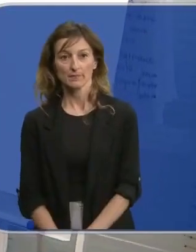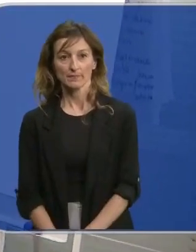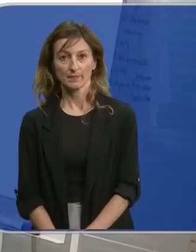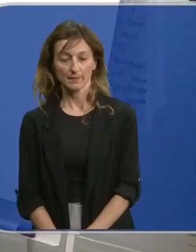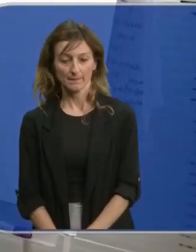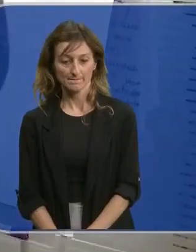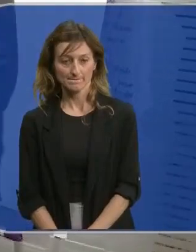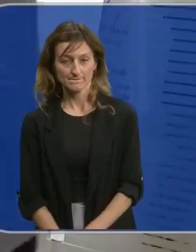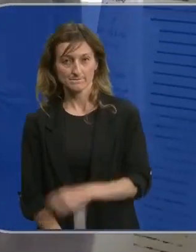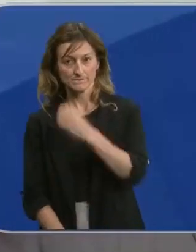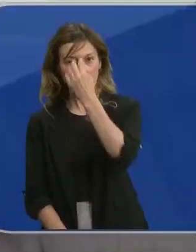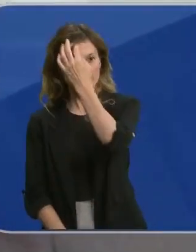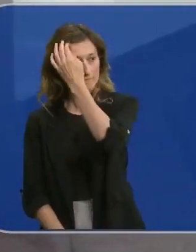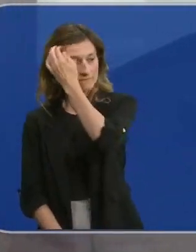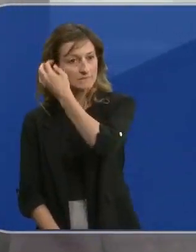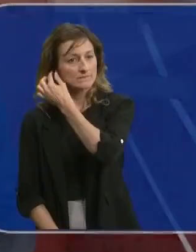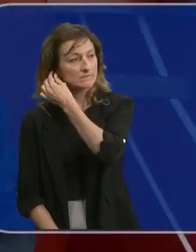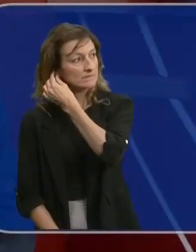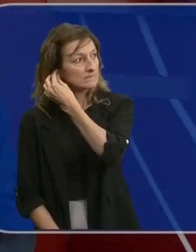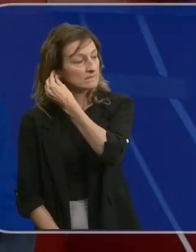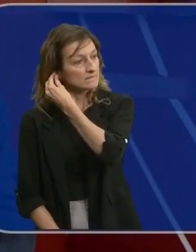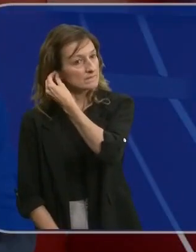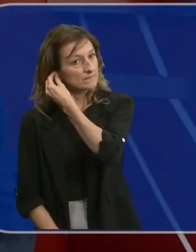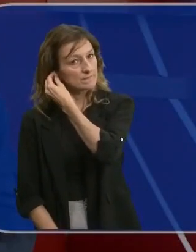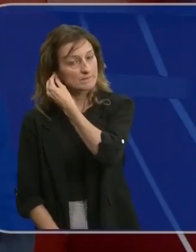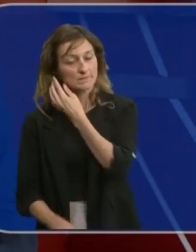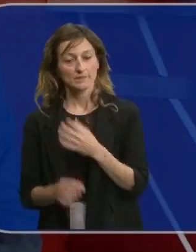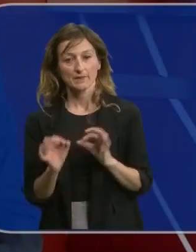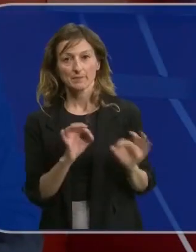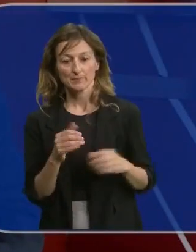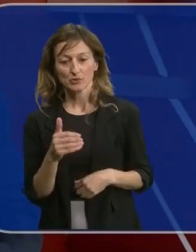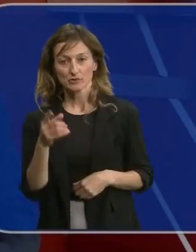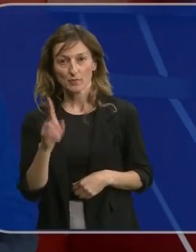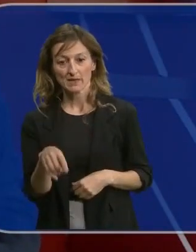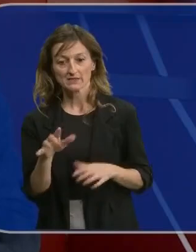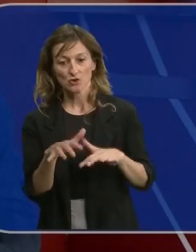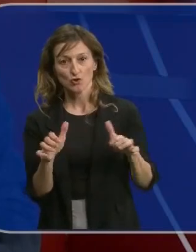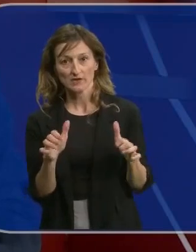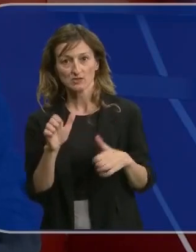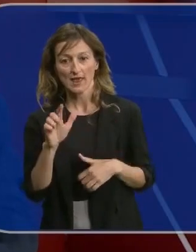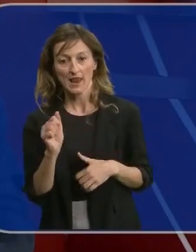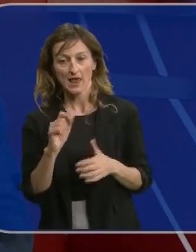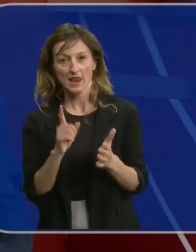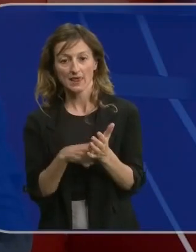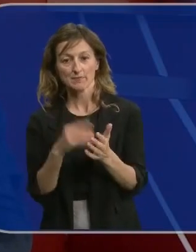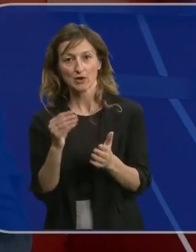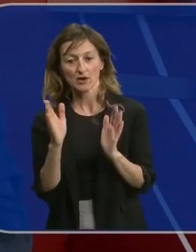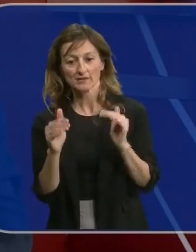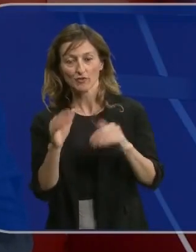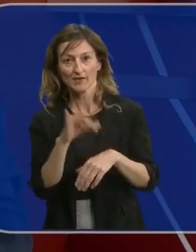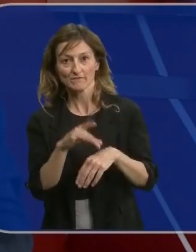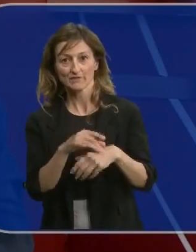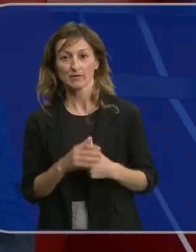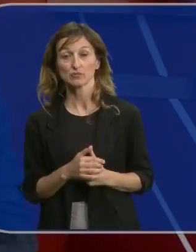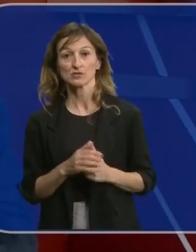claro la mediación es como nosotros intentamos que está previsto que el próximo mes el congreso apruebe la ley Ela con mejoras para la atención de los